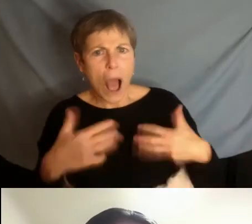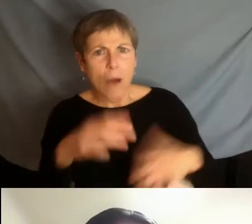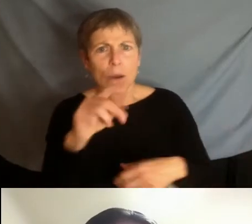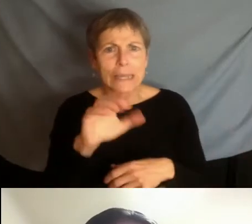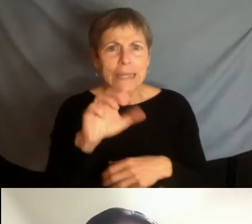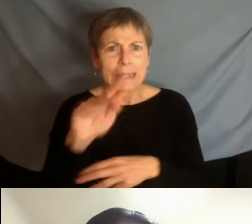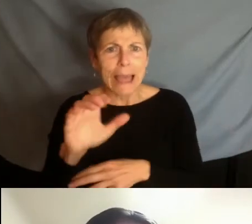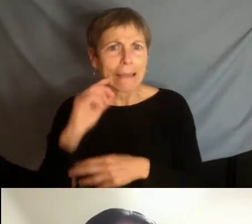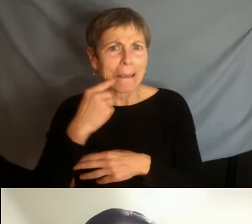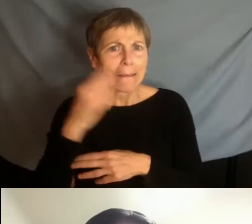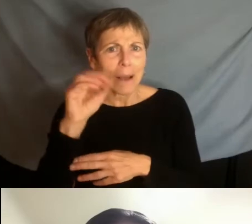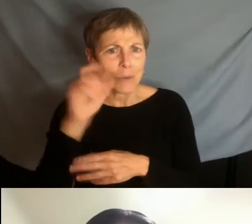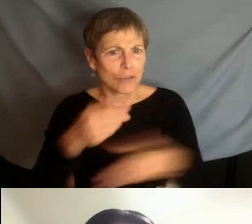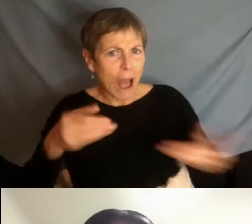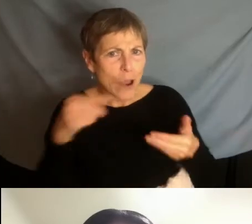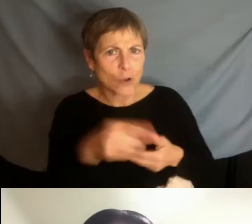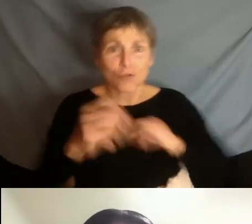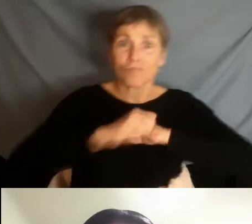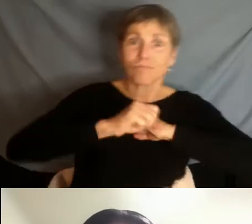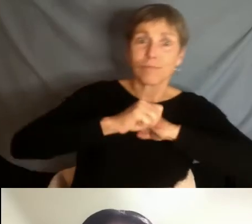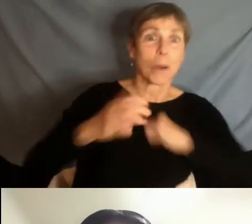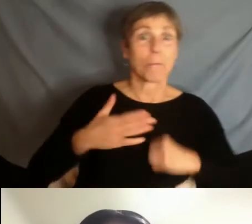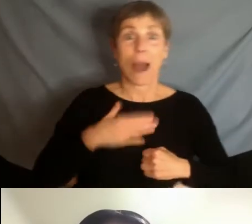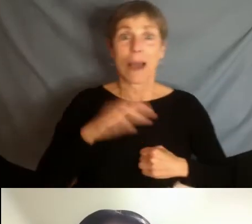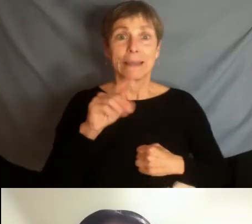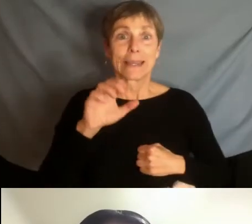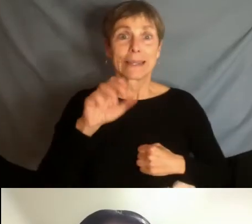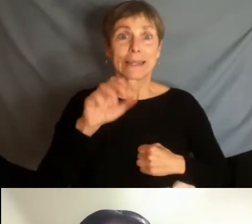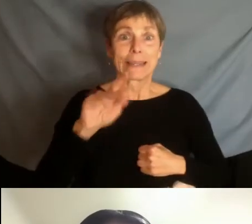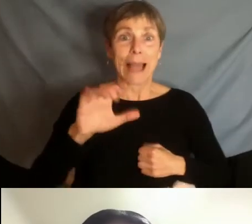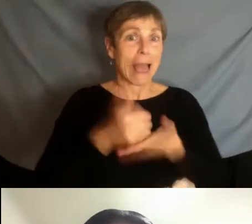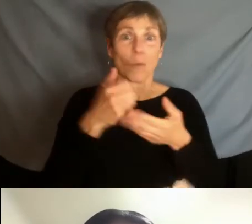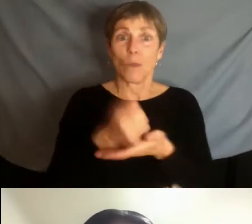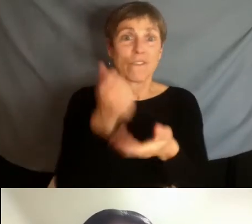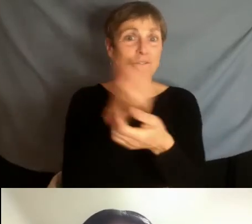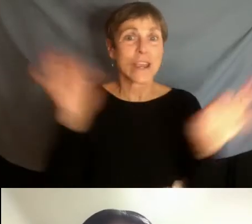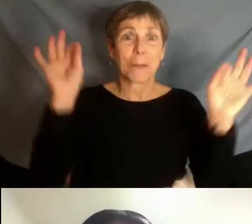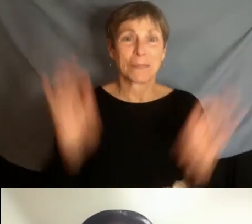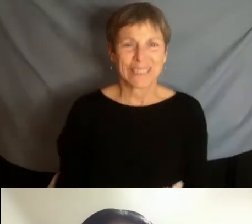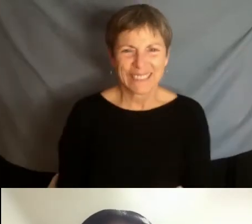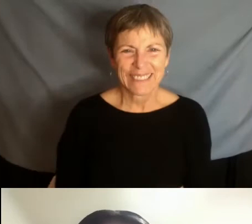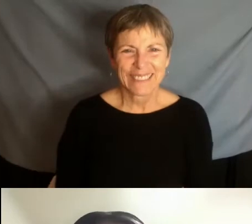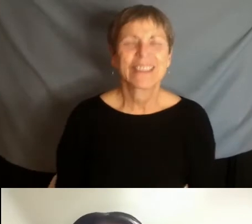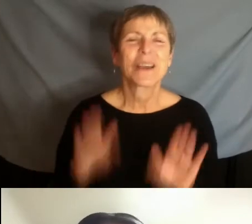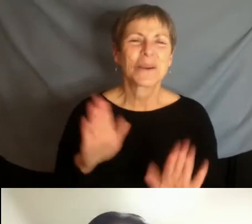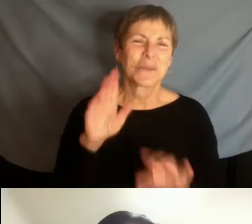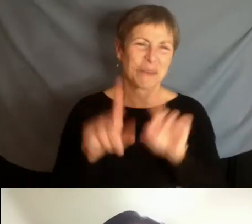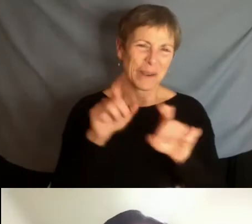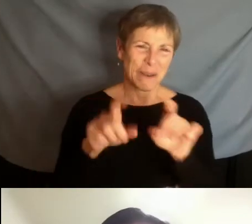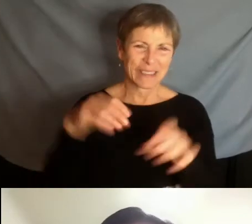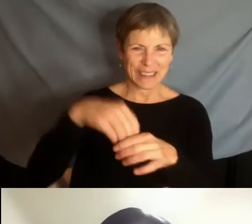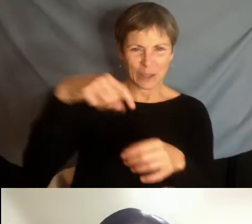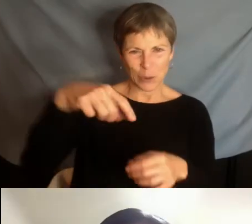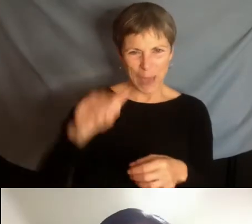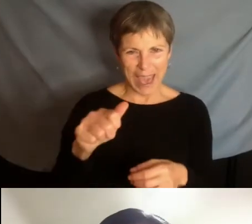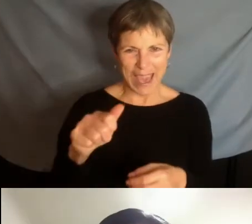he escuchado. Entonces hay que decirle a la gente de tic-tac para promover eso. Entonces nuestro último panelista, ya tenemos muy